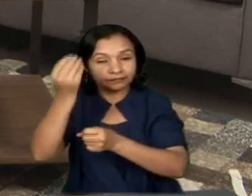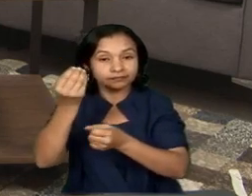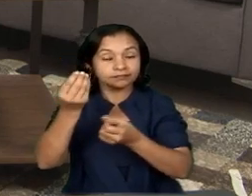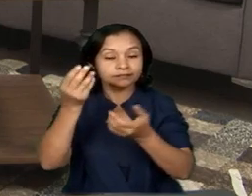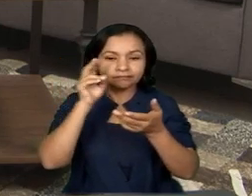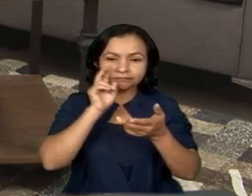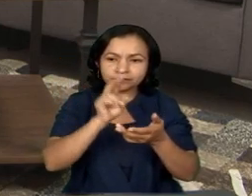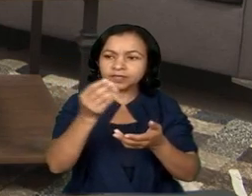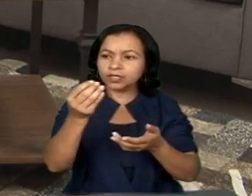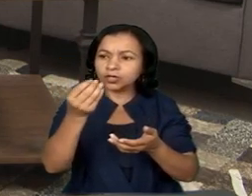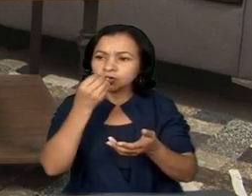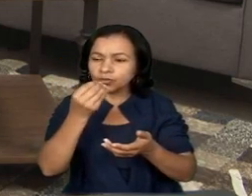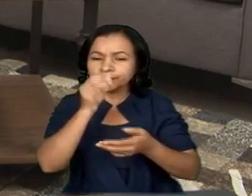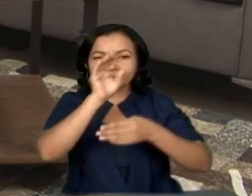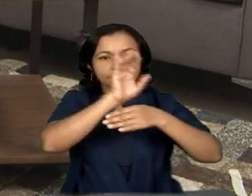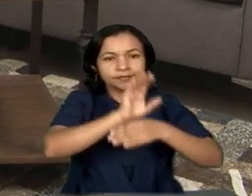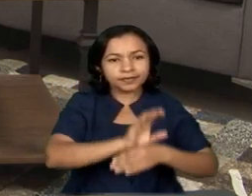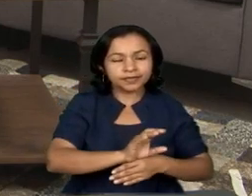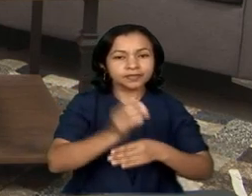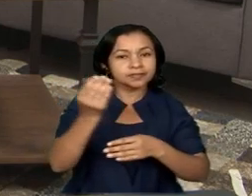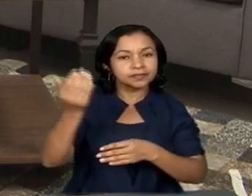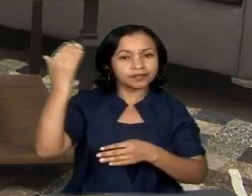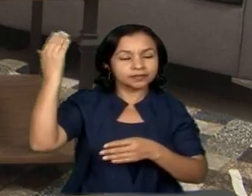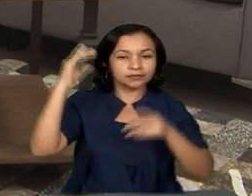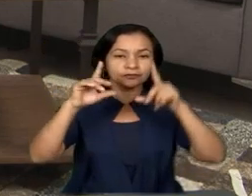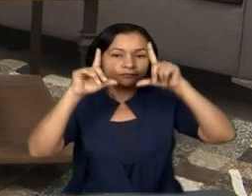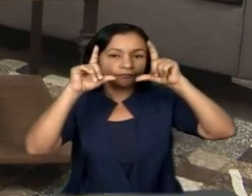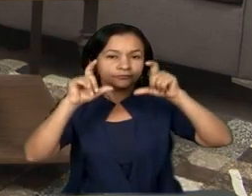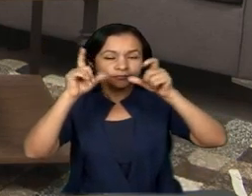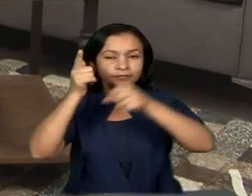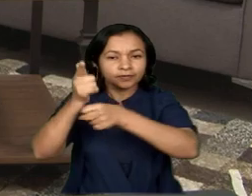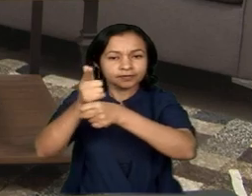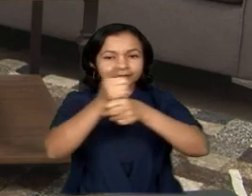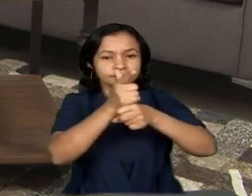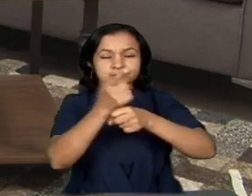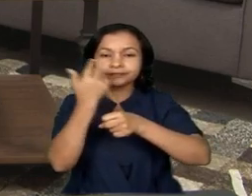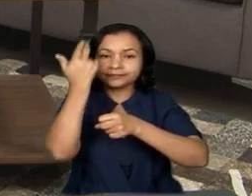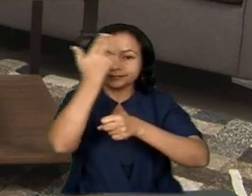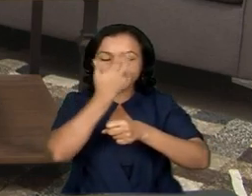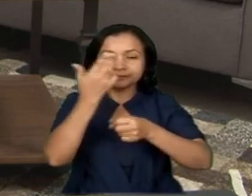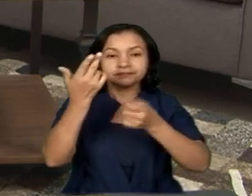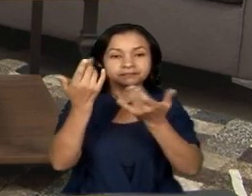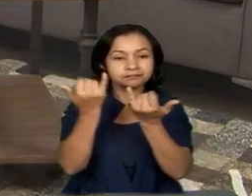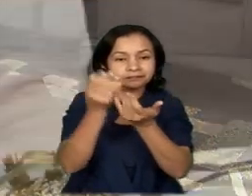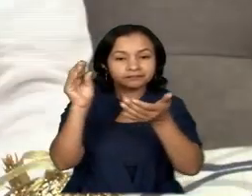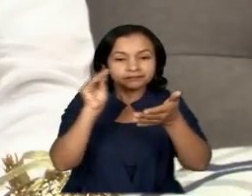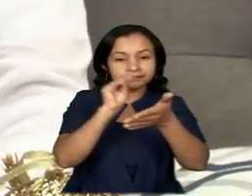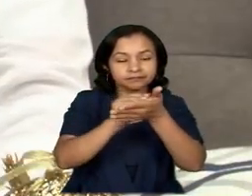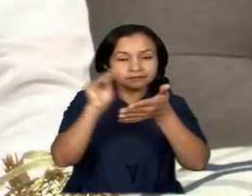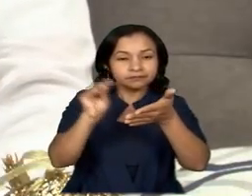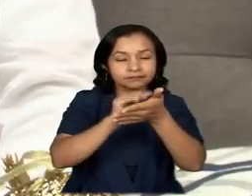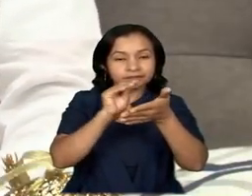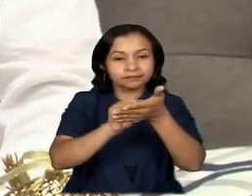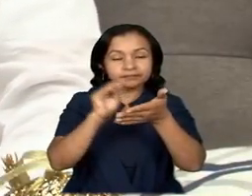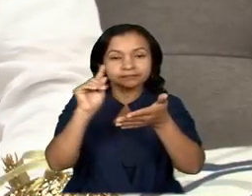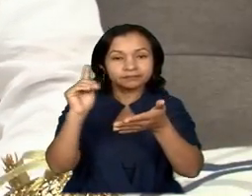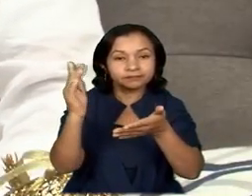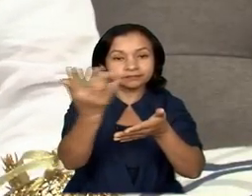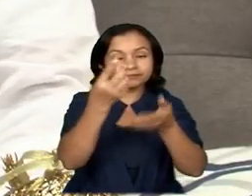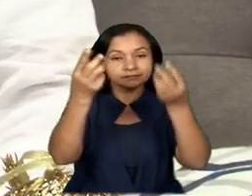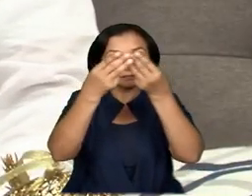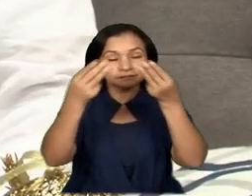de Semana Santa en cada uno de sus municipios, hicieron fotos, videos, entrevistas, documentaron todo el material multimedia. Todo el material lo